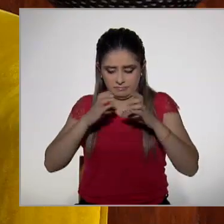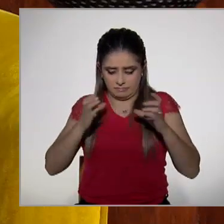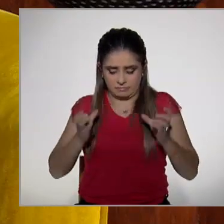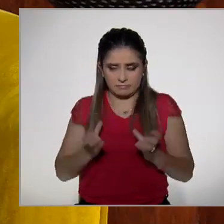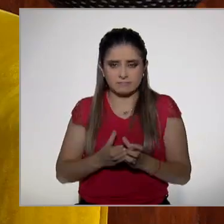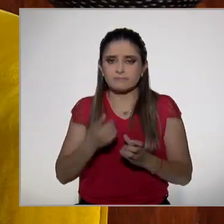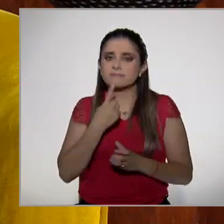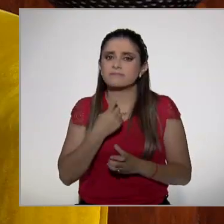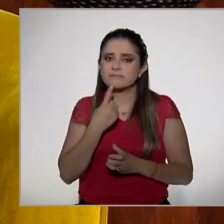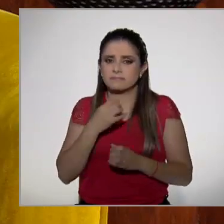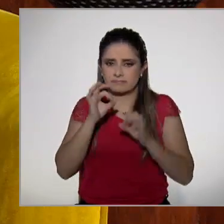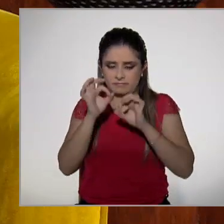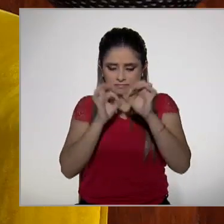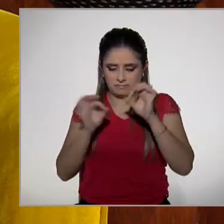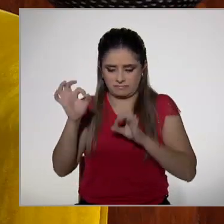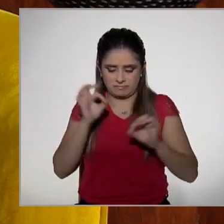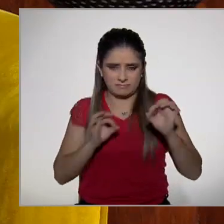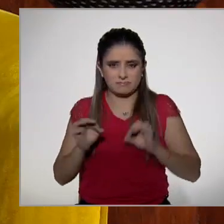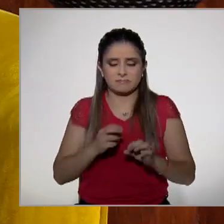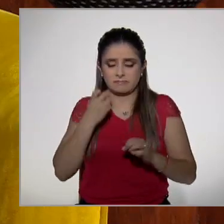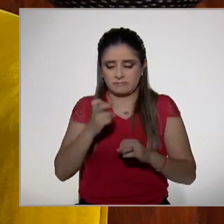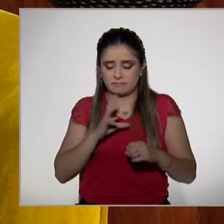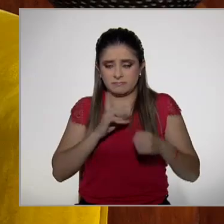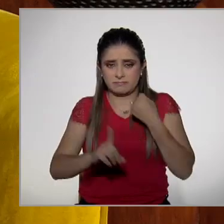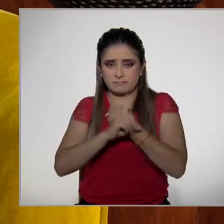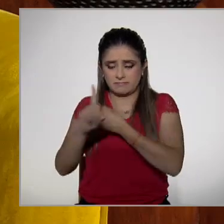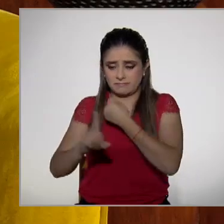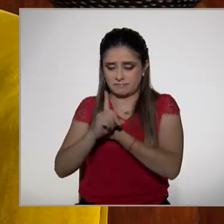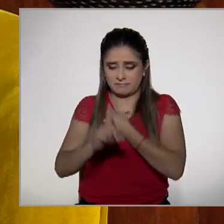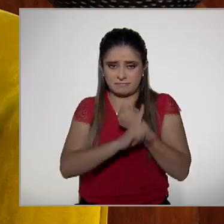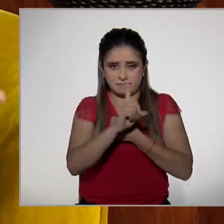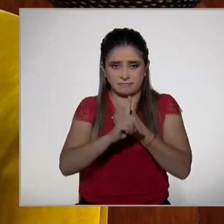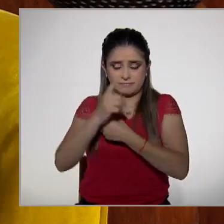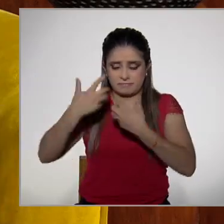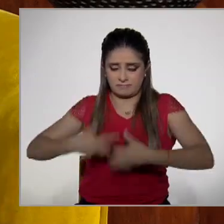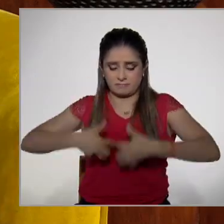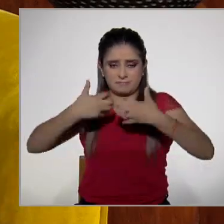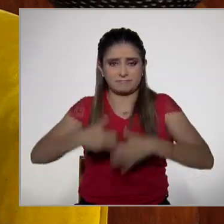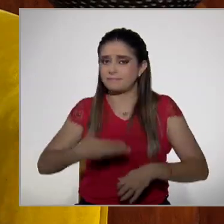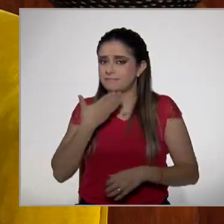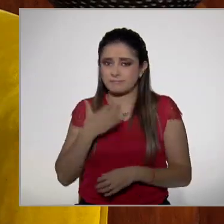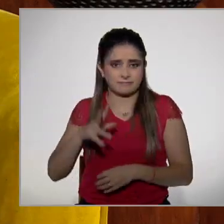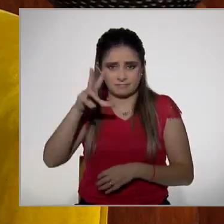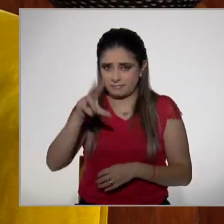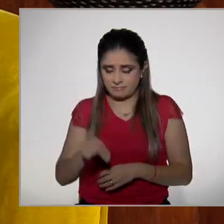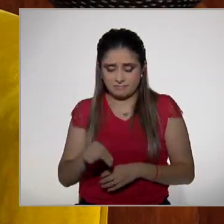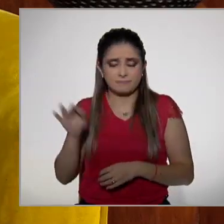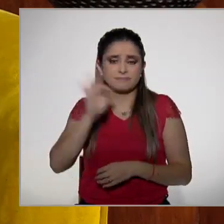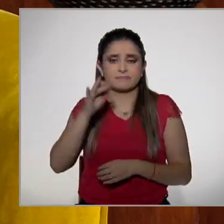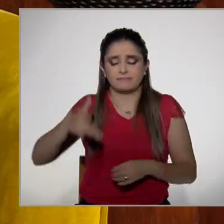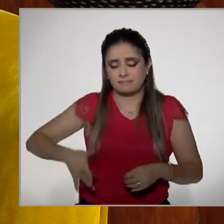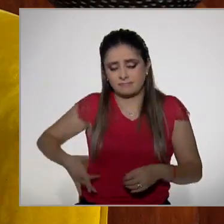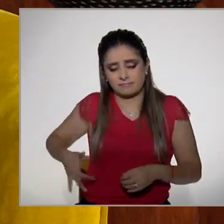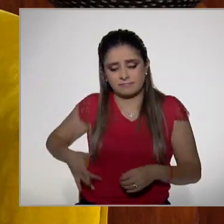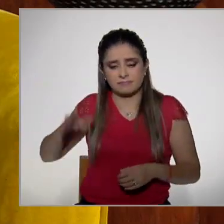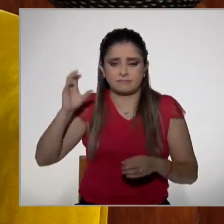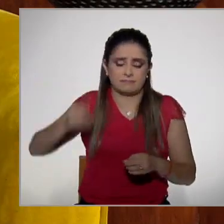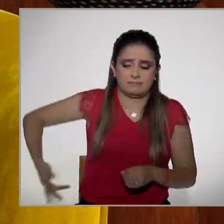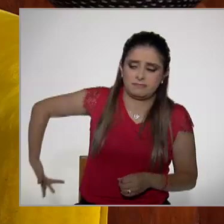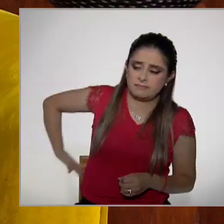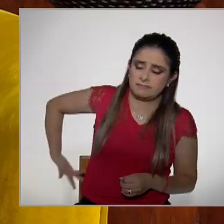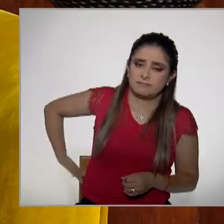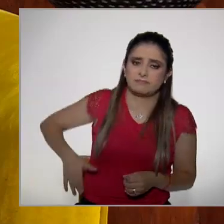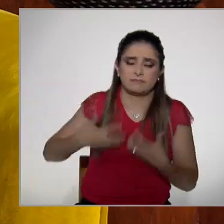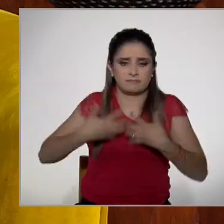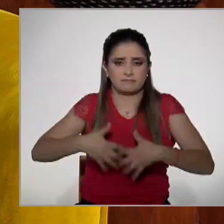glóbulos rojos al ver ciertas alteraciones tóxicas porque no está trabajando de forma correcta ya sea el hígado o el riñón hace